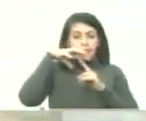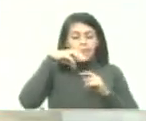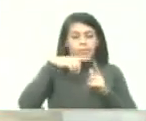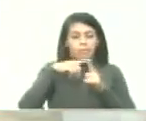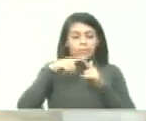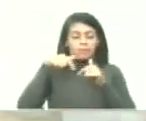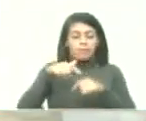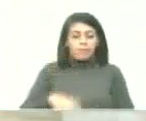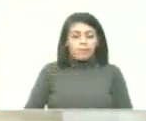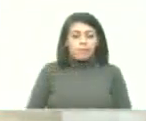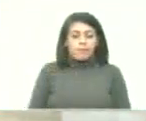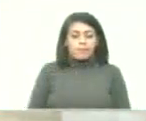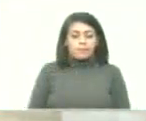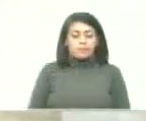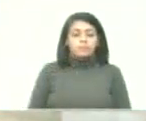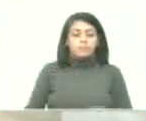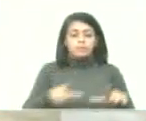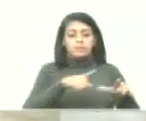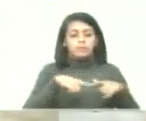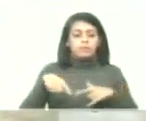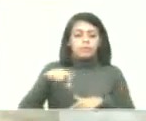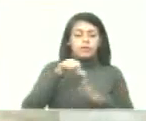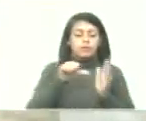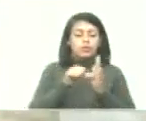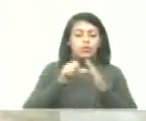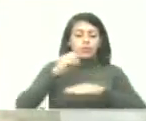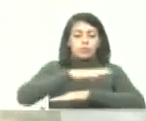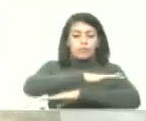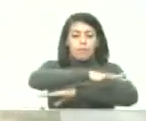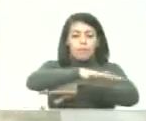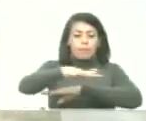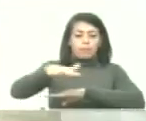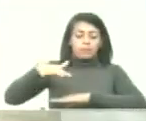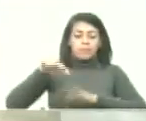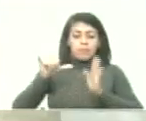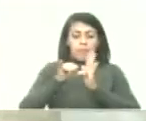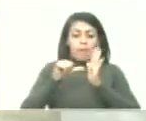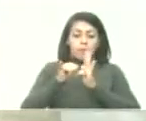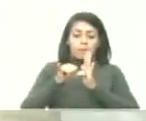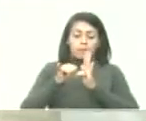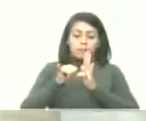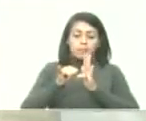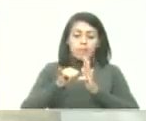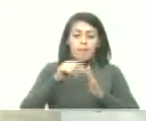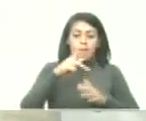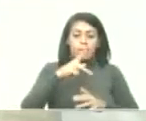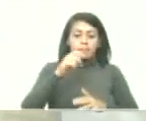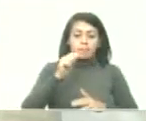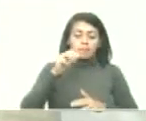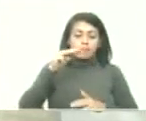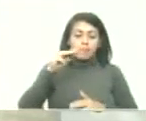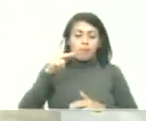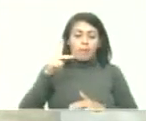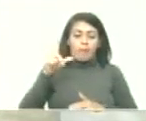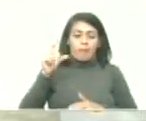la finca Chinácota, en las cercanías de Pamplona,